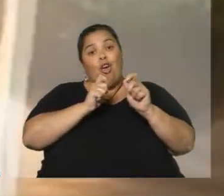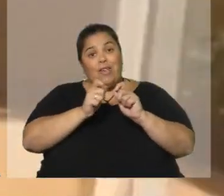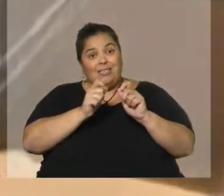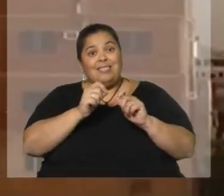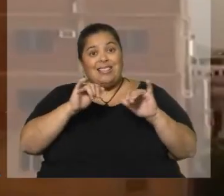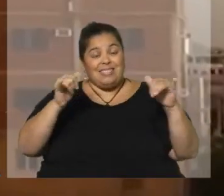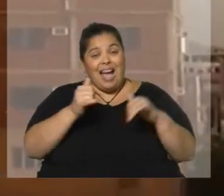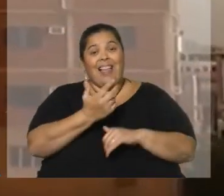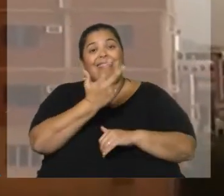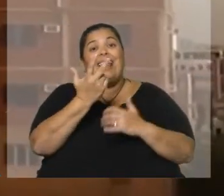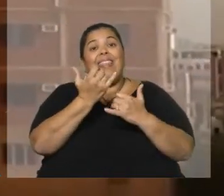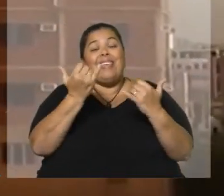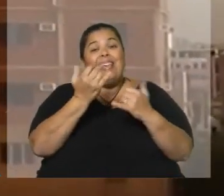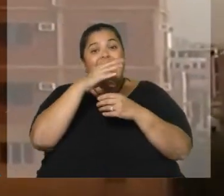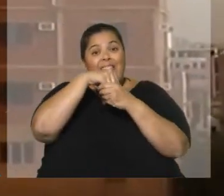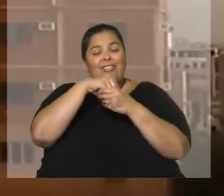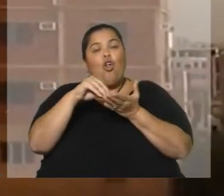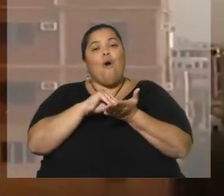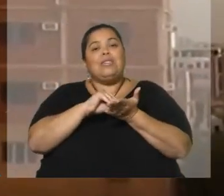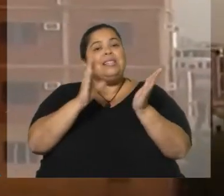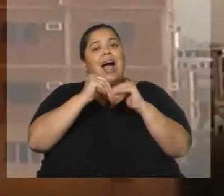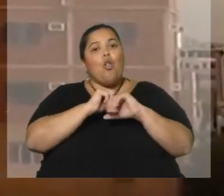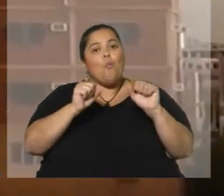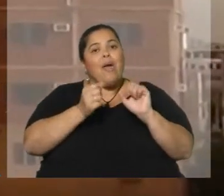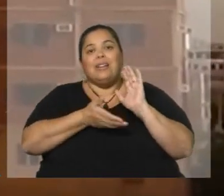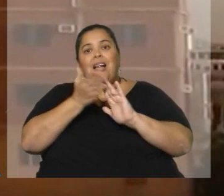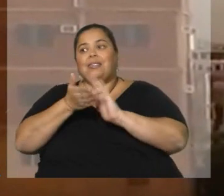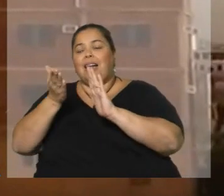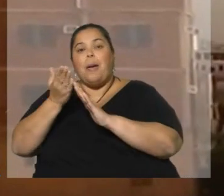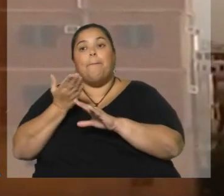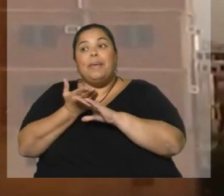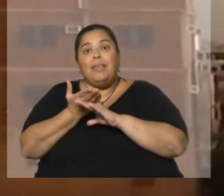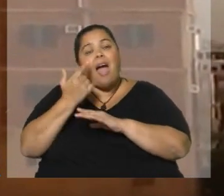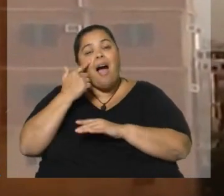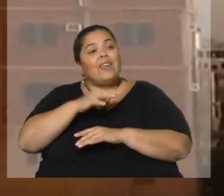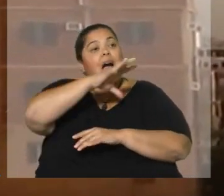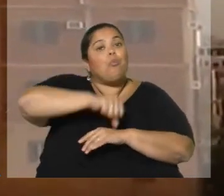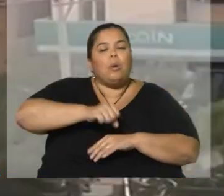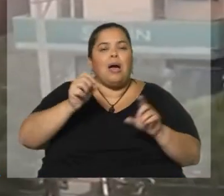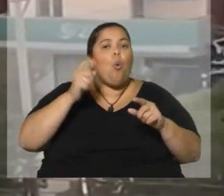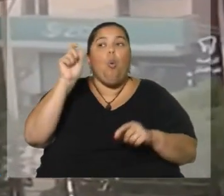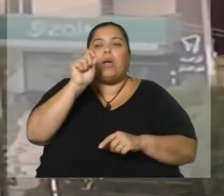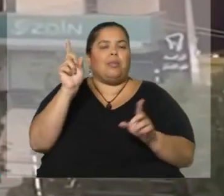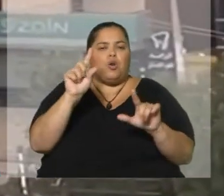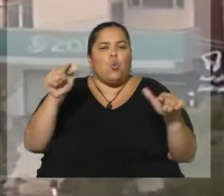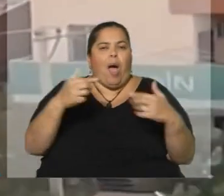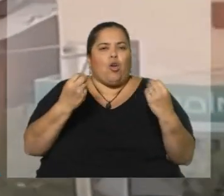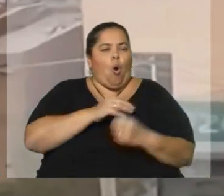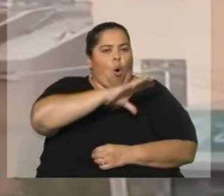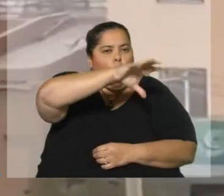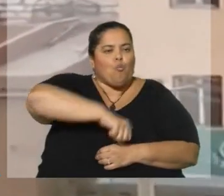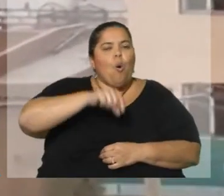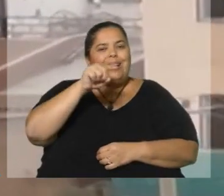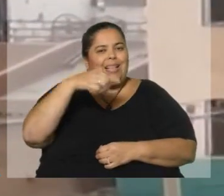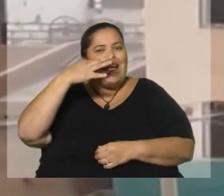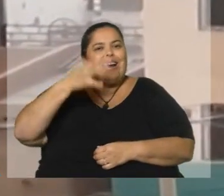llevan 3 días atrapados en las oficinas y aunque piden ser evacuados de urgencia, no hay equipos que puedan llegar a ellos. Es la realidad de cientos de